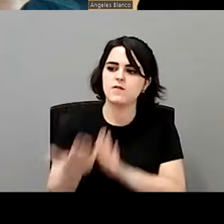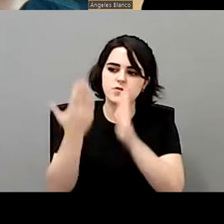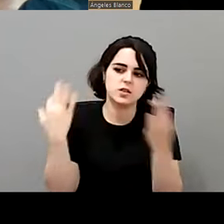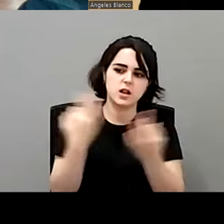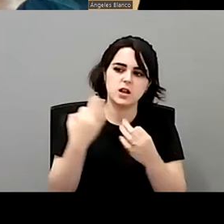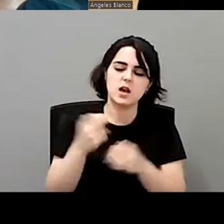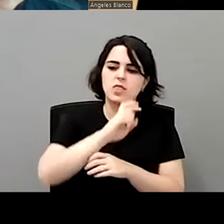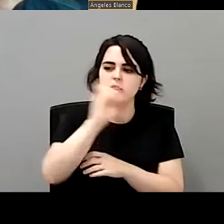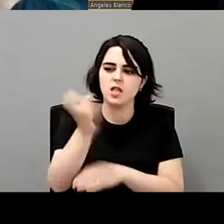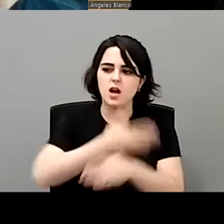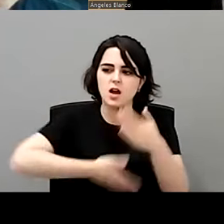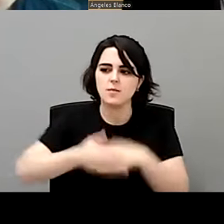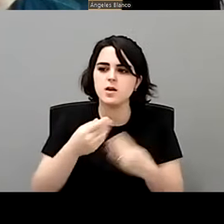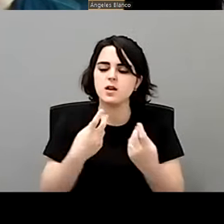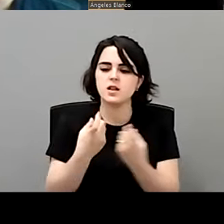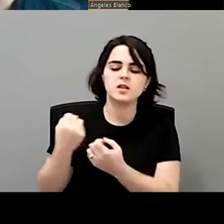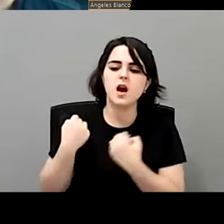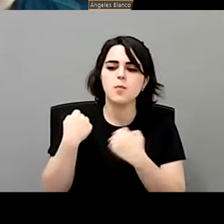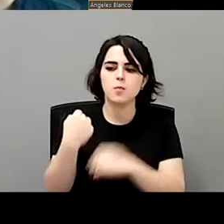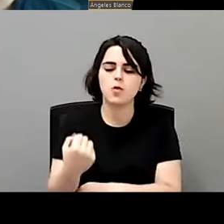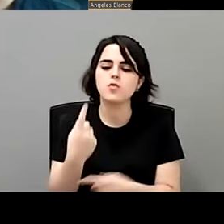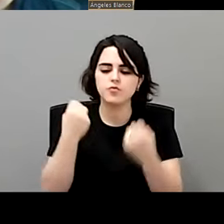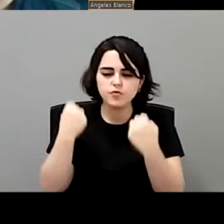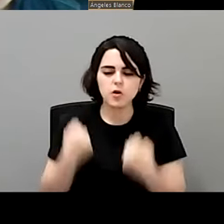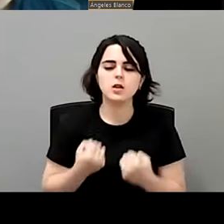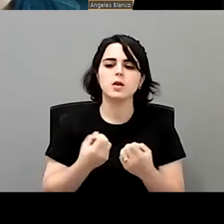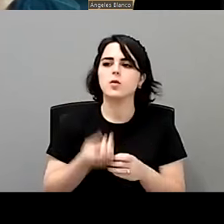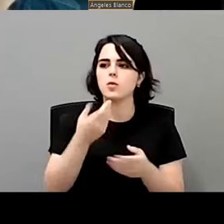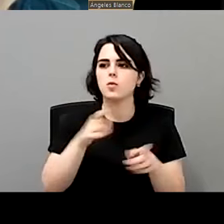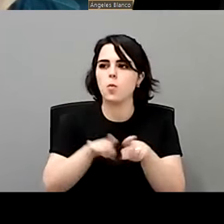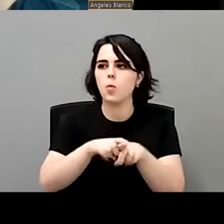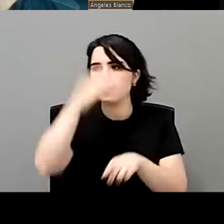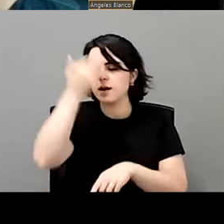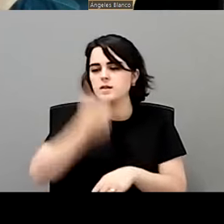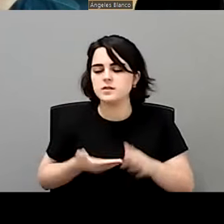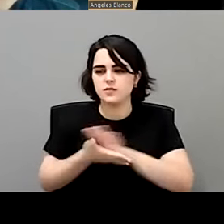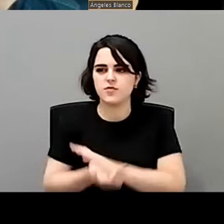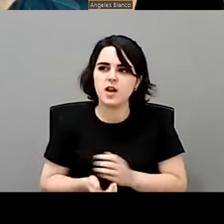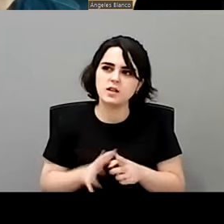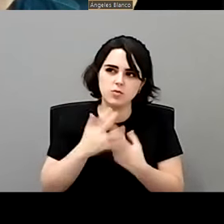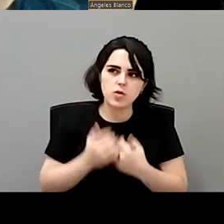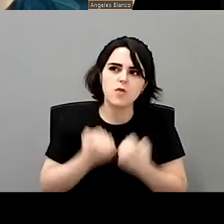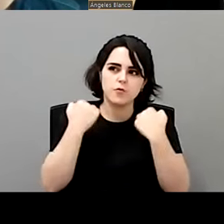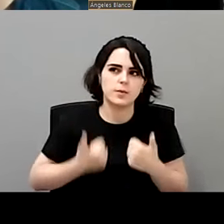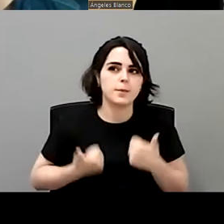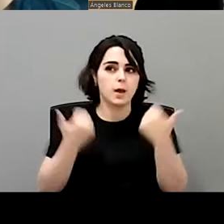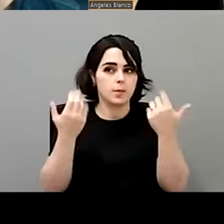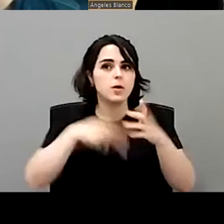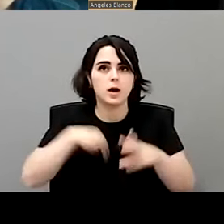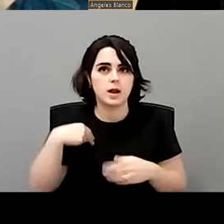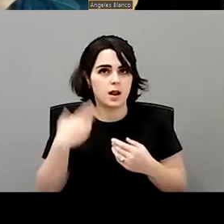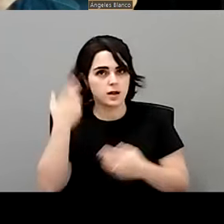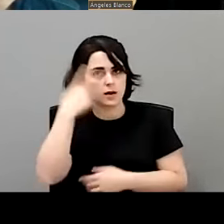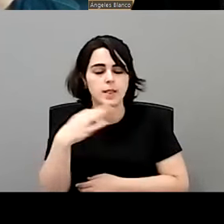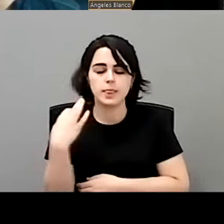pluridiscapacidad con grandes necesidades de apoyo, como es la parálisis cerebral, pues a mayores todavía más, ¿no? Sí. Pero yo creo que en general se tiene que conocer